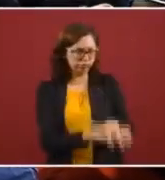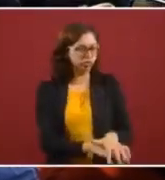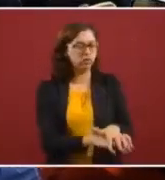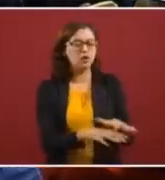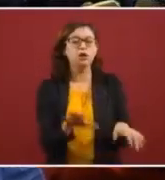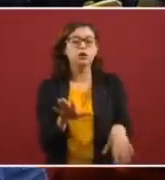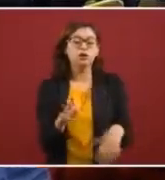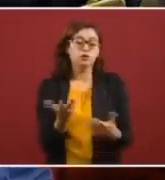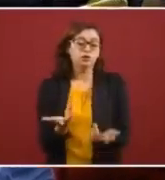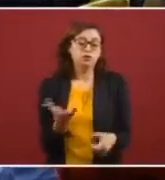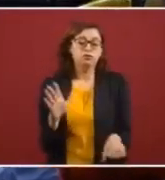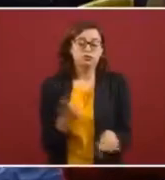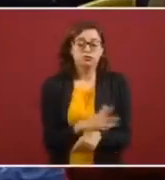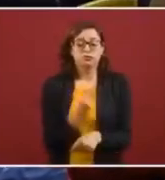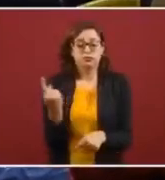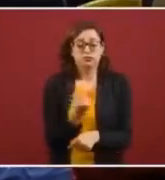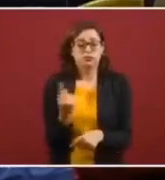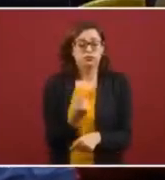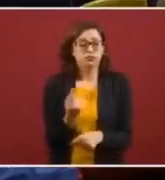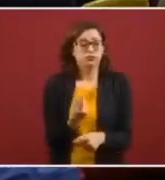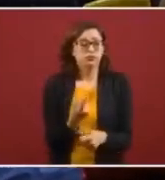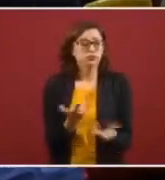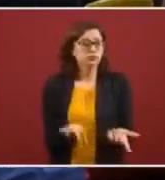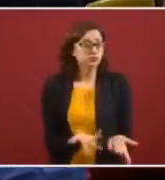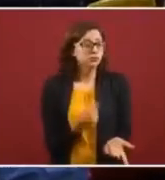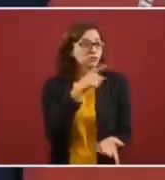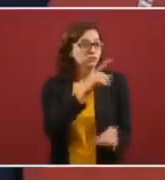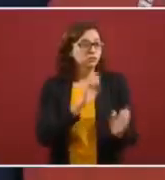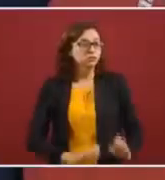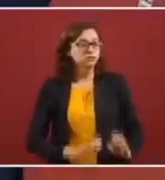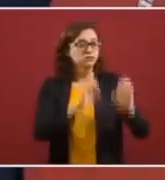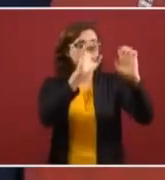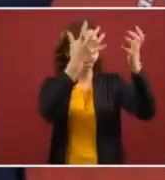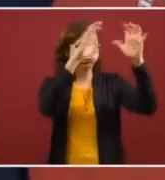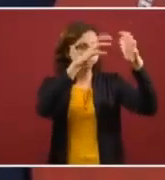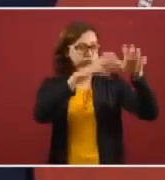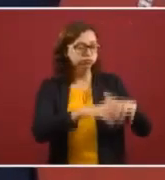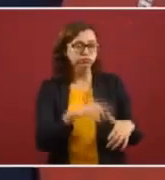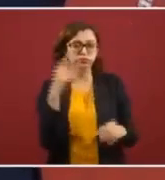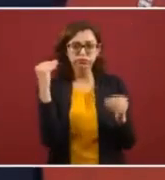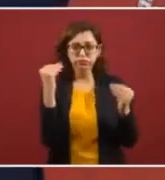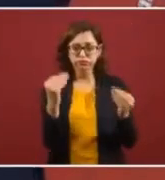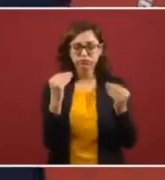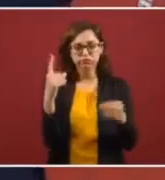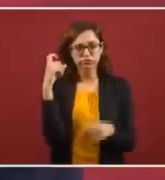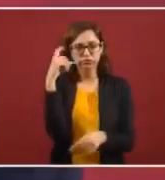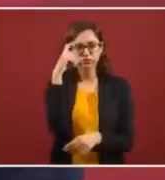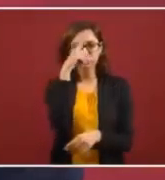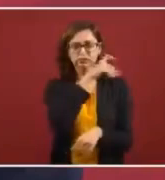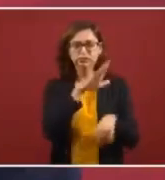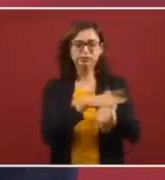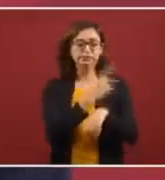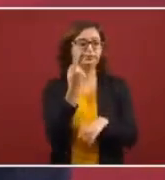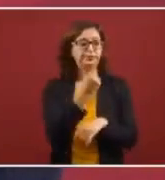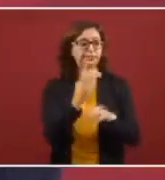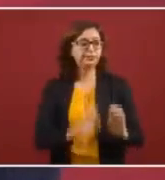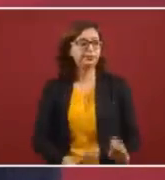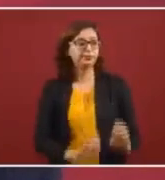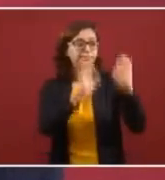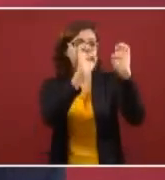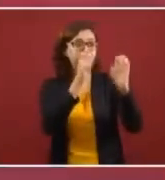army to do the demolishing. No dejan de serlo, muy complejas, por, y más cuando los, la, el inmueble está en